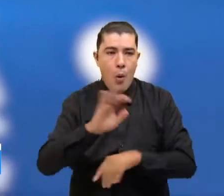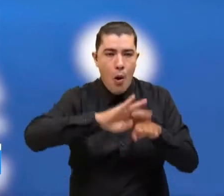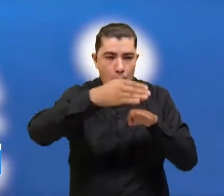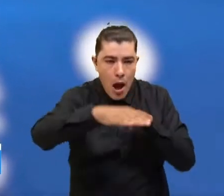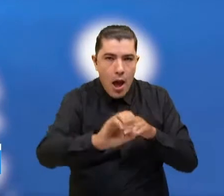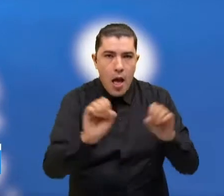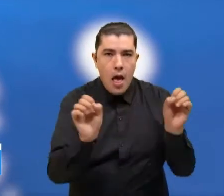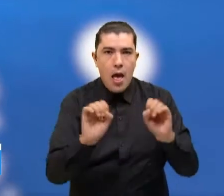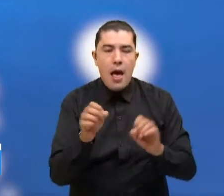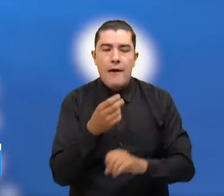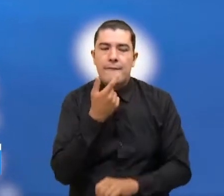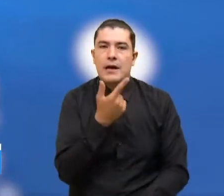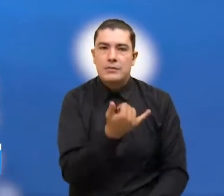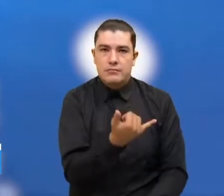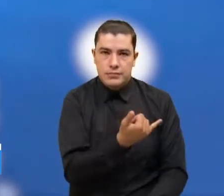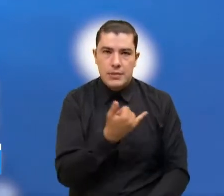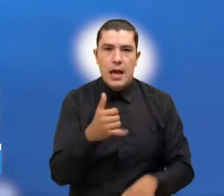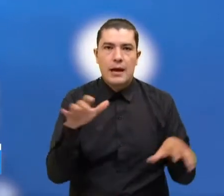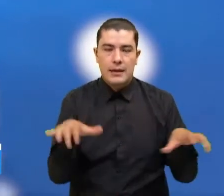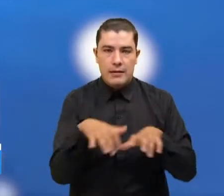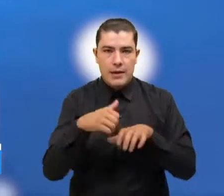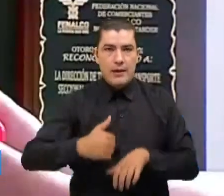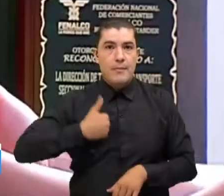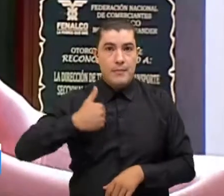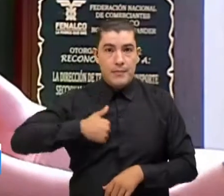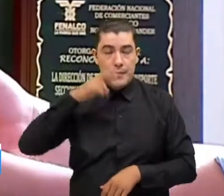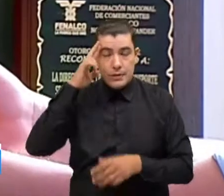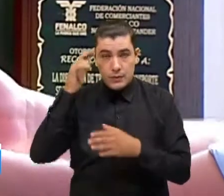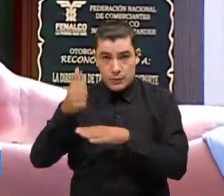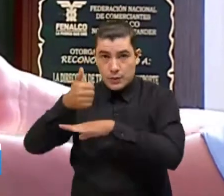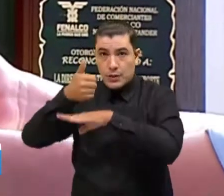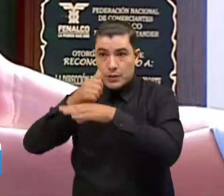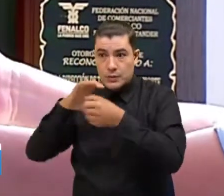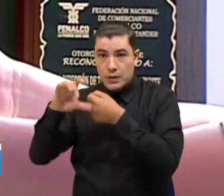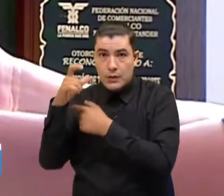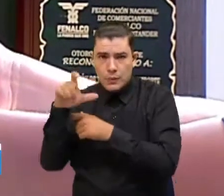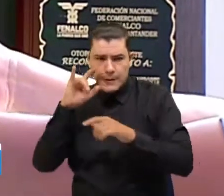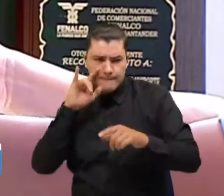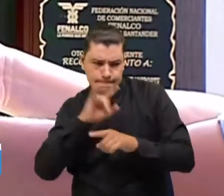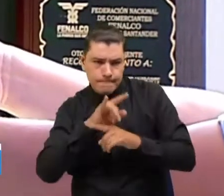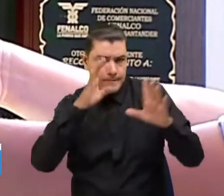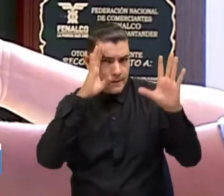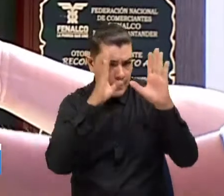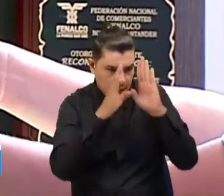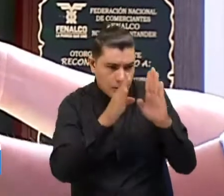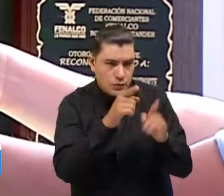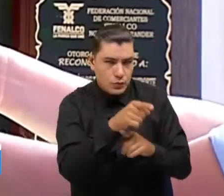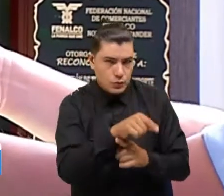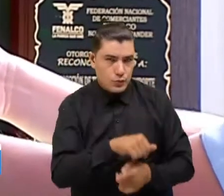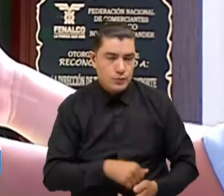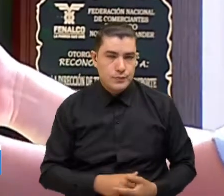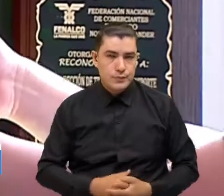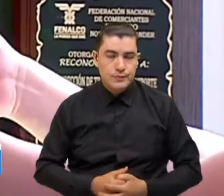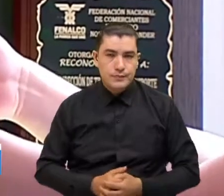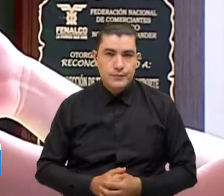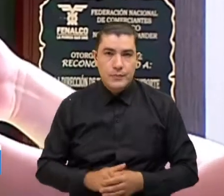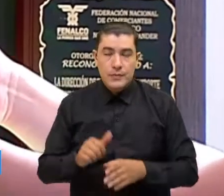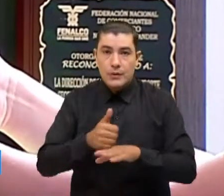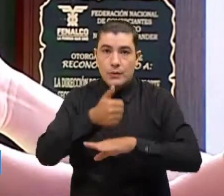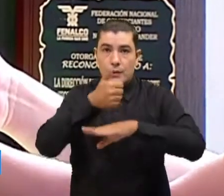autoridades en cúcuta le han colocado la lupa a esta situación bueno efectivamente nuestra seccional viene realizando controles contundentes